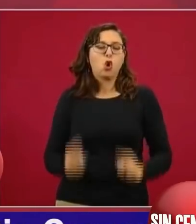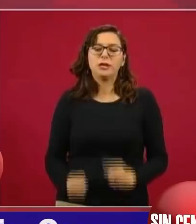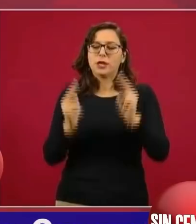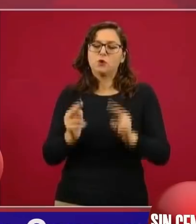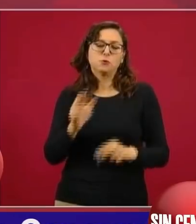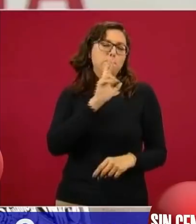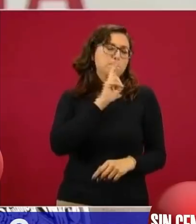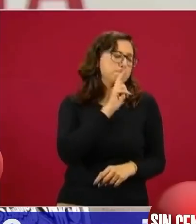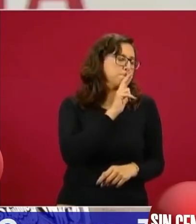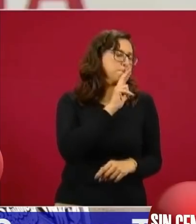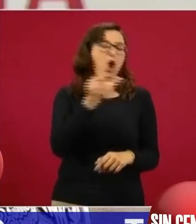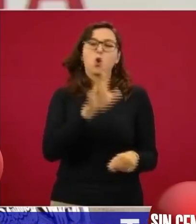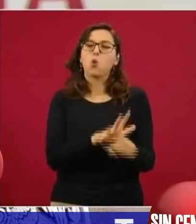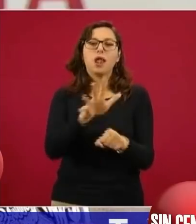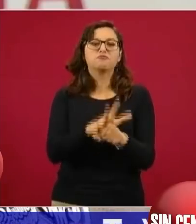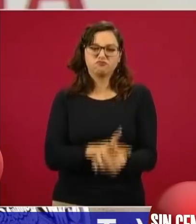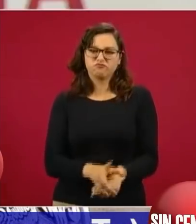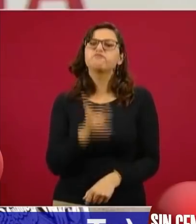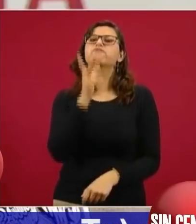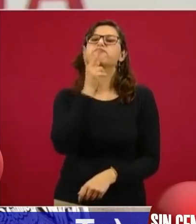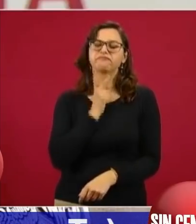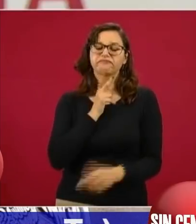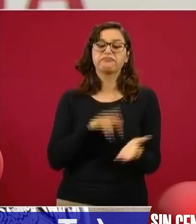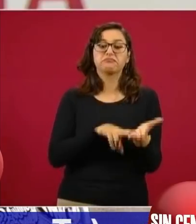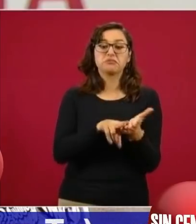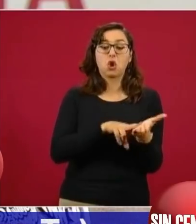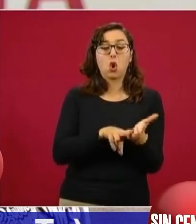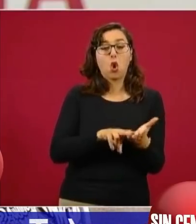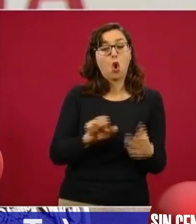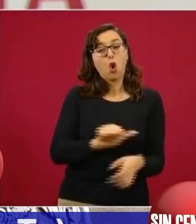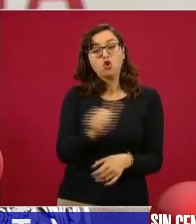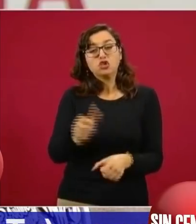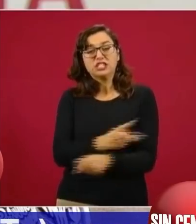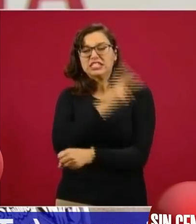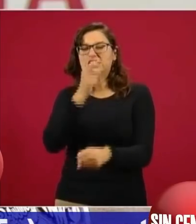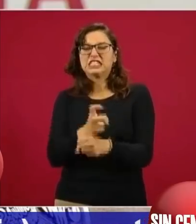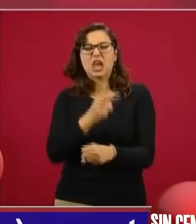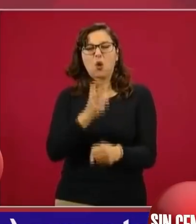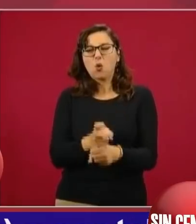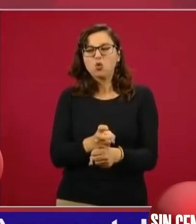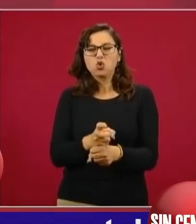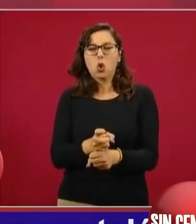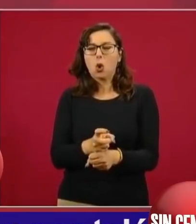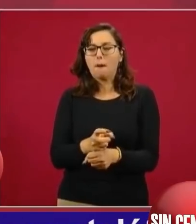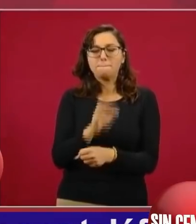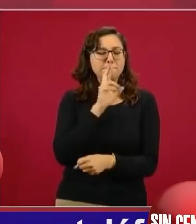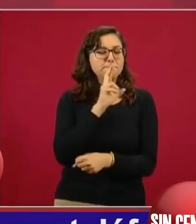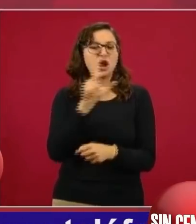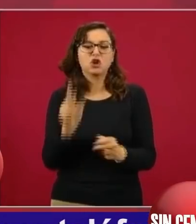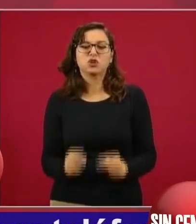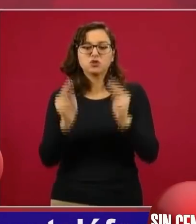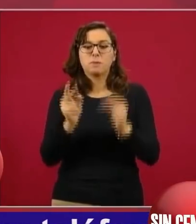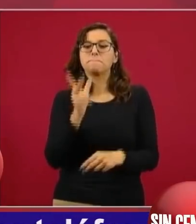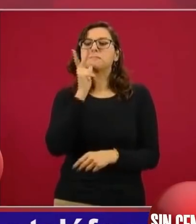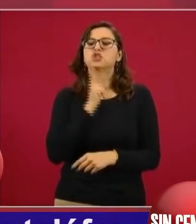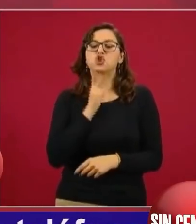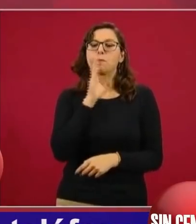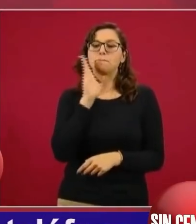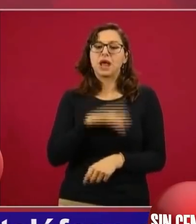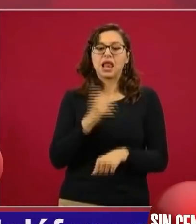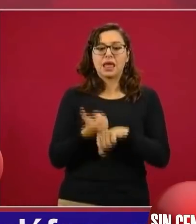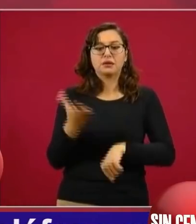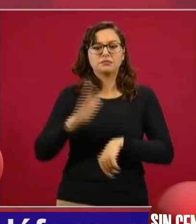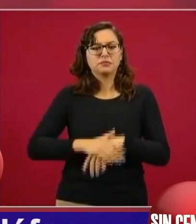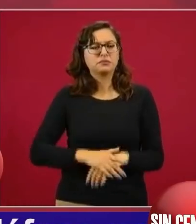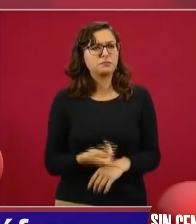decía también: el segundo mejor negocio del mundo es el petróleo mal administrado. Por lo pronto ya no habría más contratos